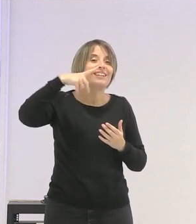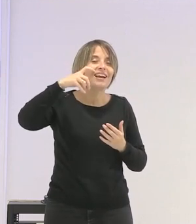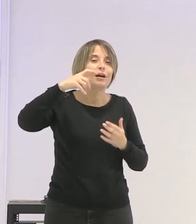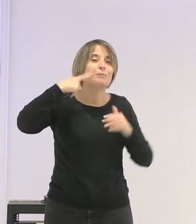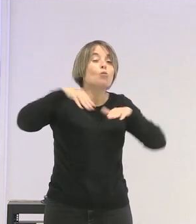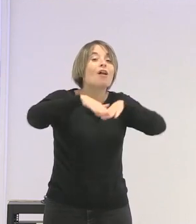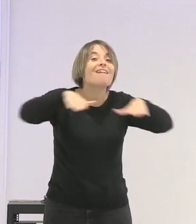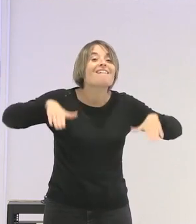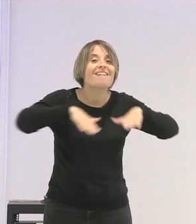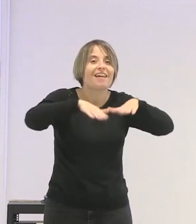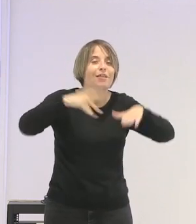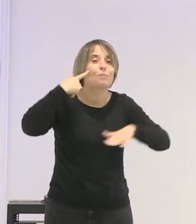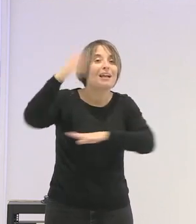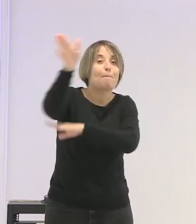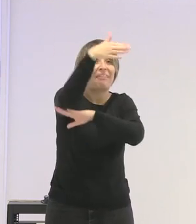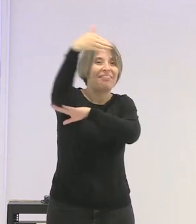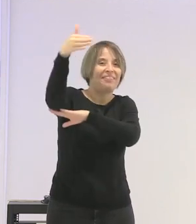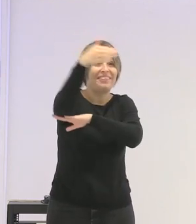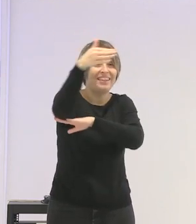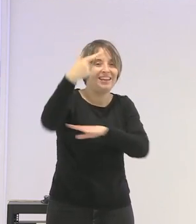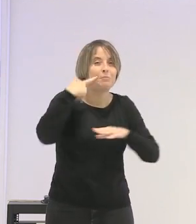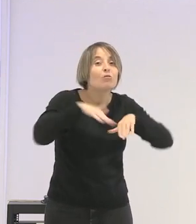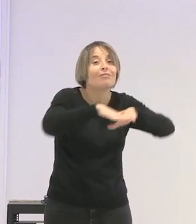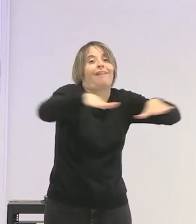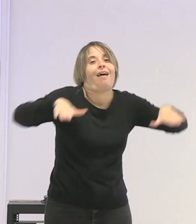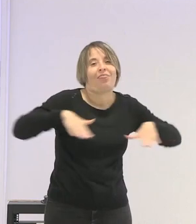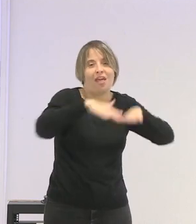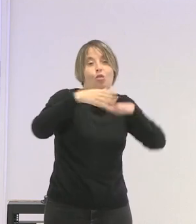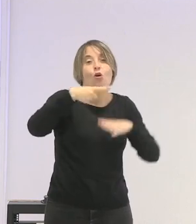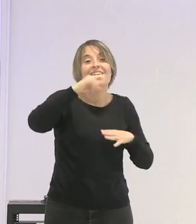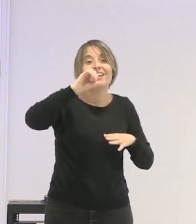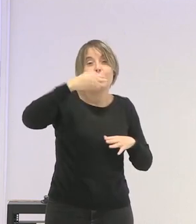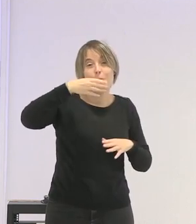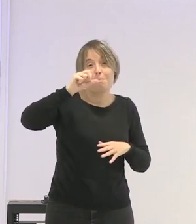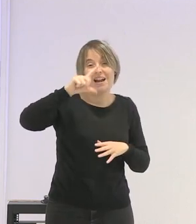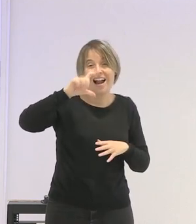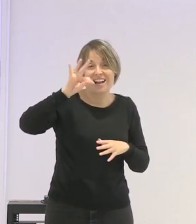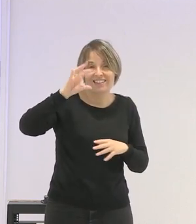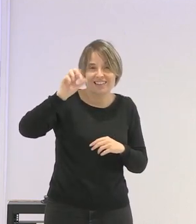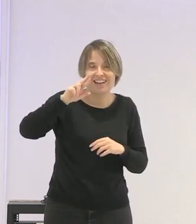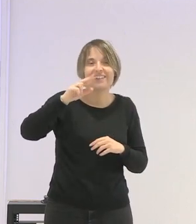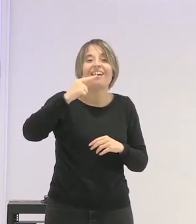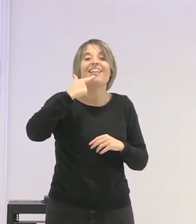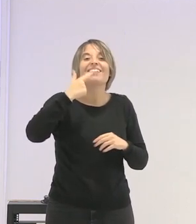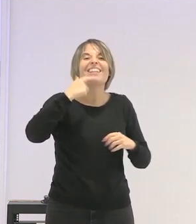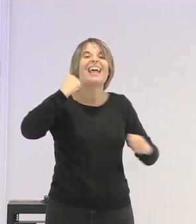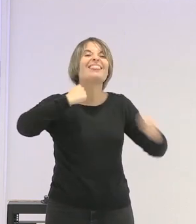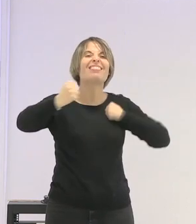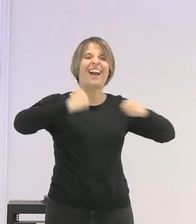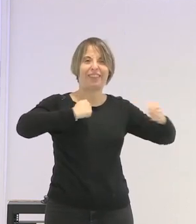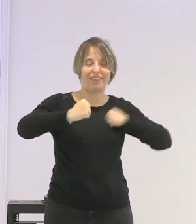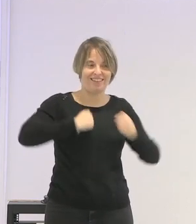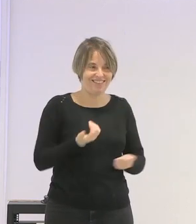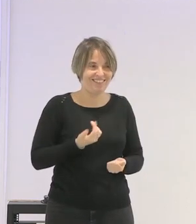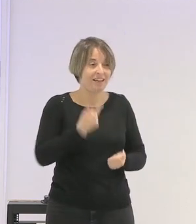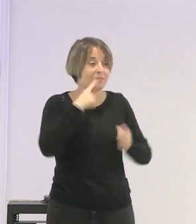Gibraltar para desplegar la bandera española, fue a nado. Entonces se llamó la Operación Tarzán. Es que esas imágenes te dan una